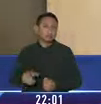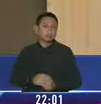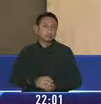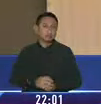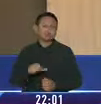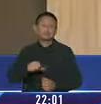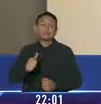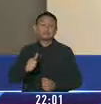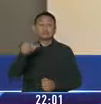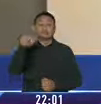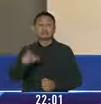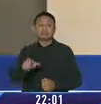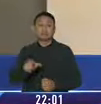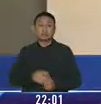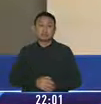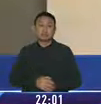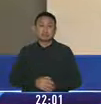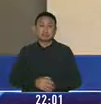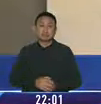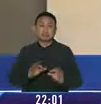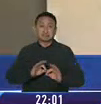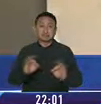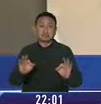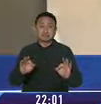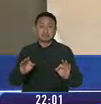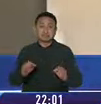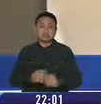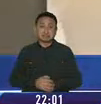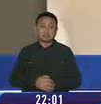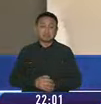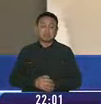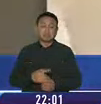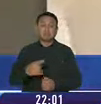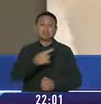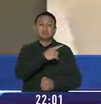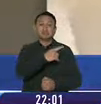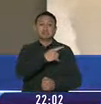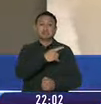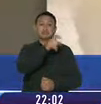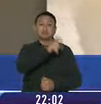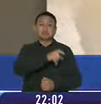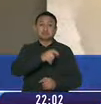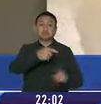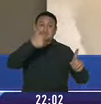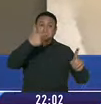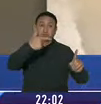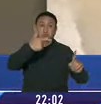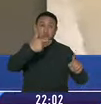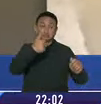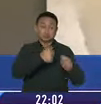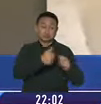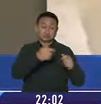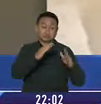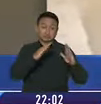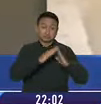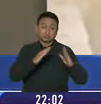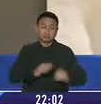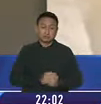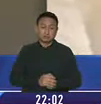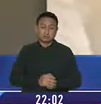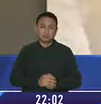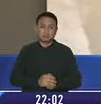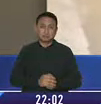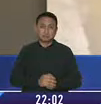como antisociales, sin ningún tipo de reparo, atentan contra la vida de ciudadanos que residen por la zona. Y decimos